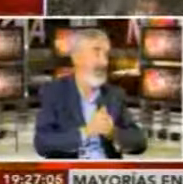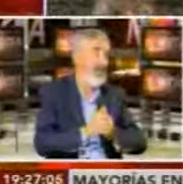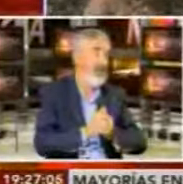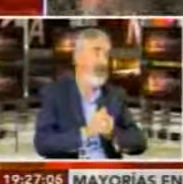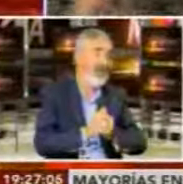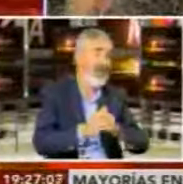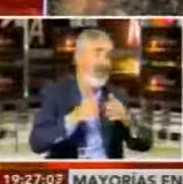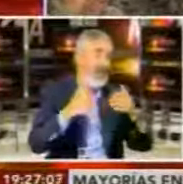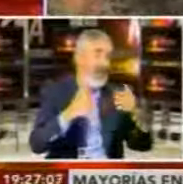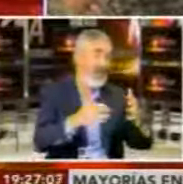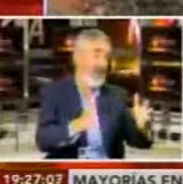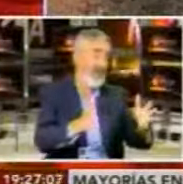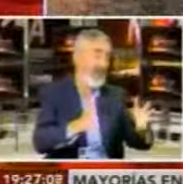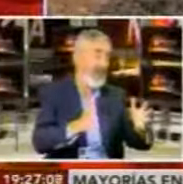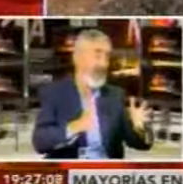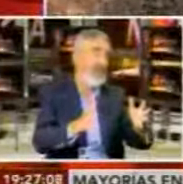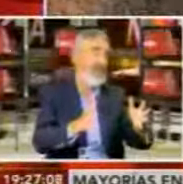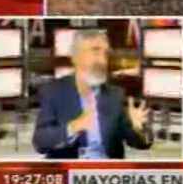anuncios de reforma tributaria,